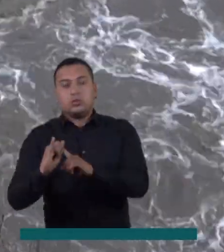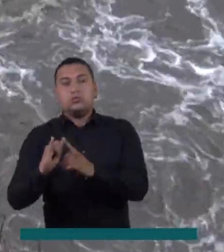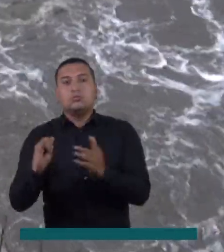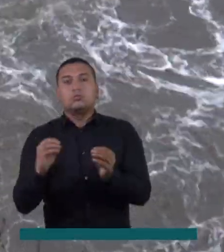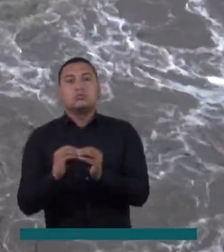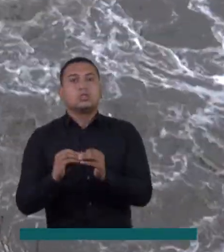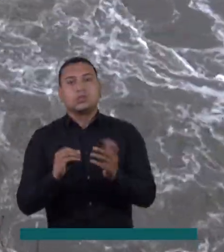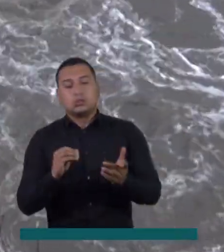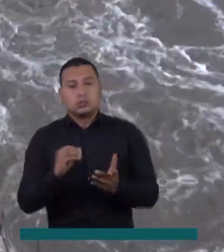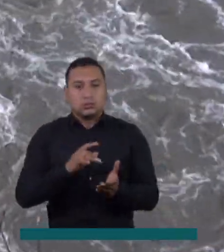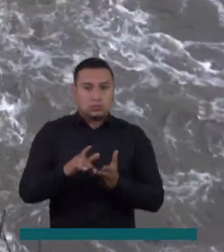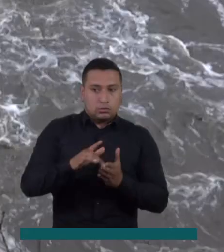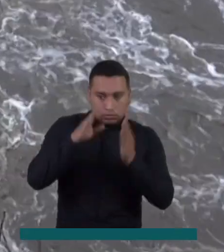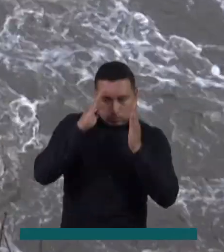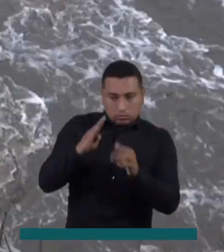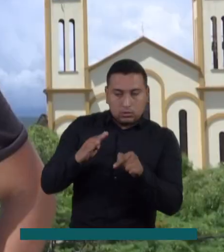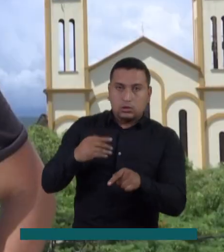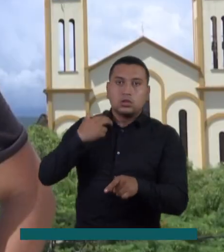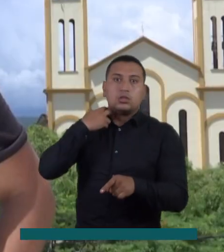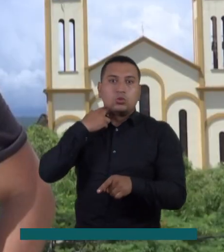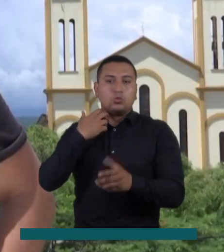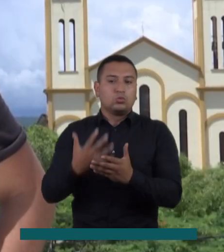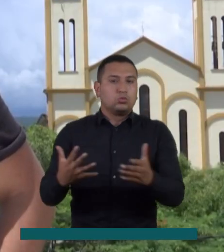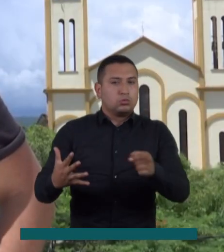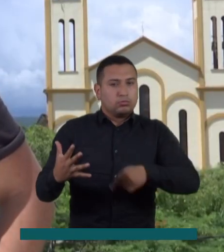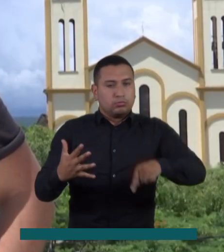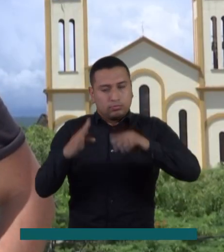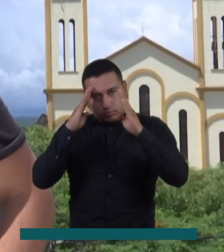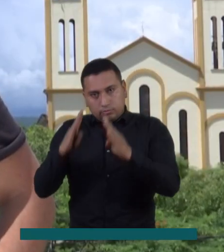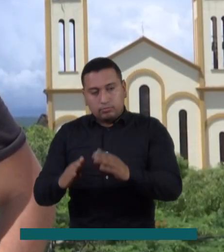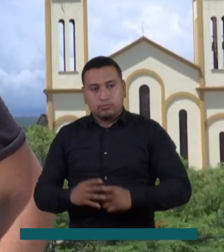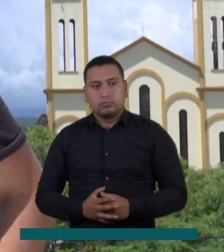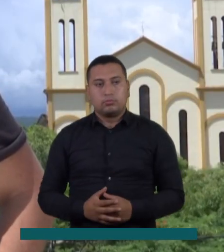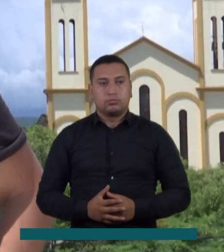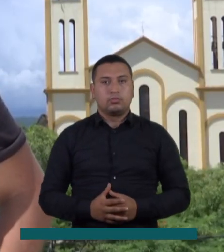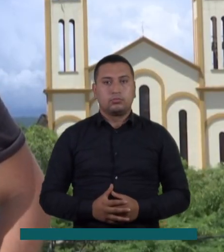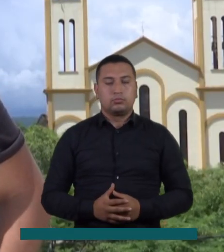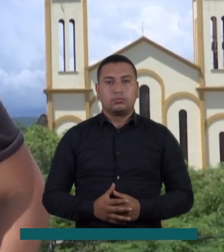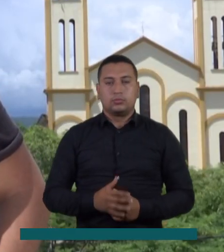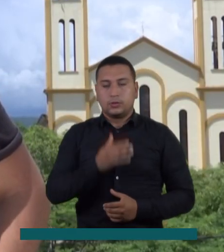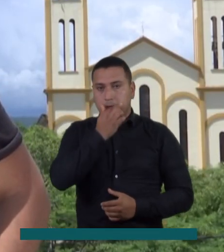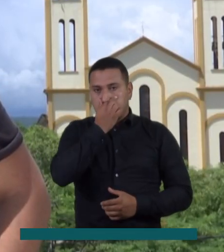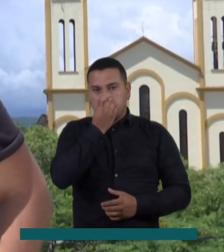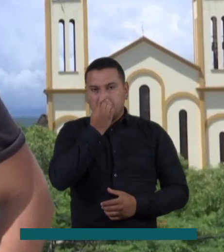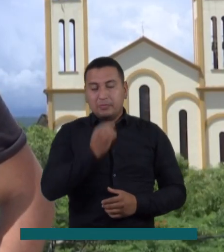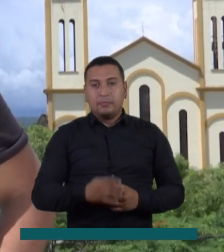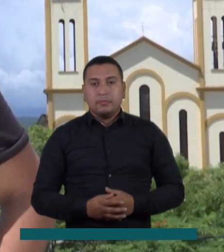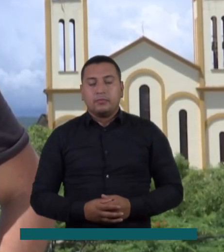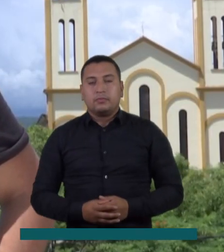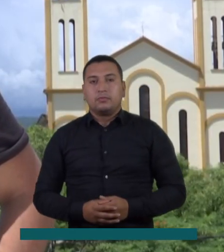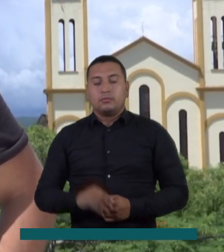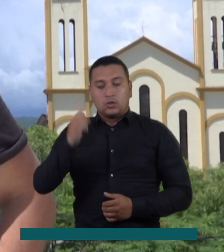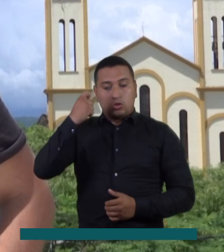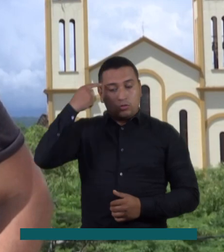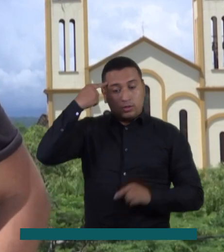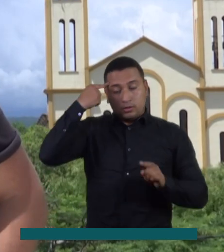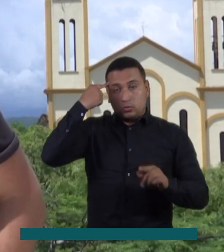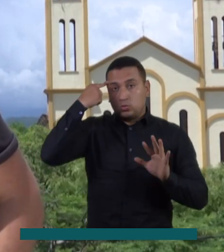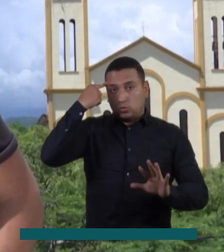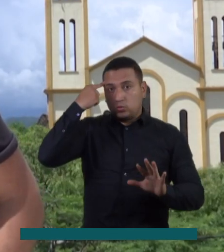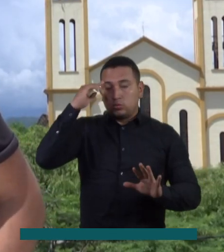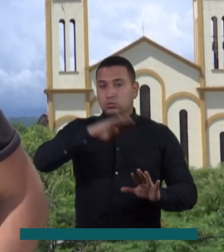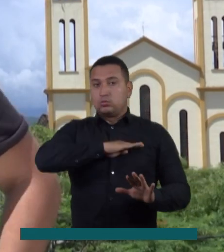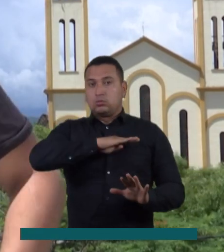municipios de Apulú y Girardot. Con maquinaria suministrada por la gobernación de Cundinamarca, se trabaja en las